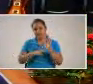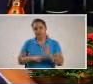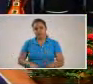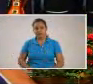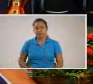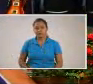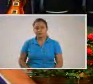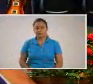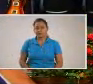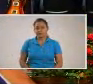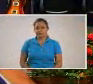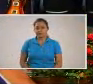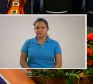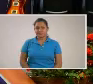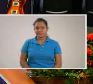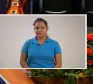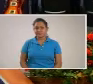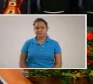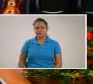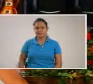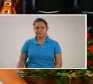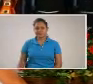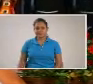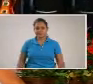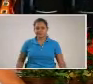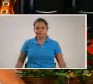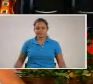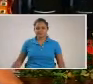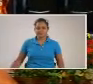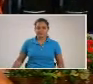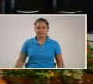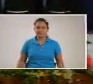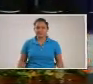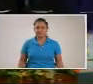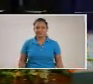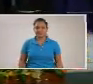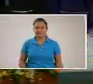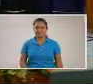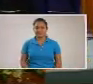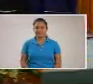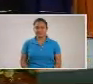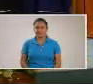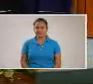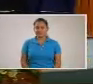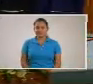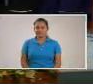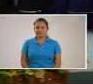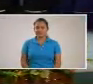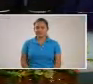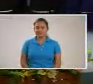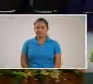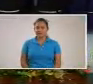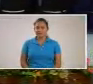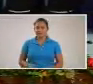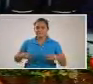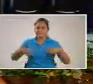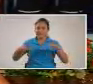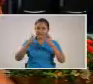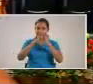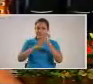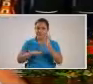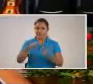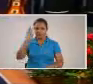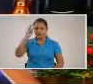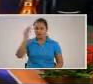pero no quiero volver a salirme de esto para no echar a perder lo que ya hizo Rafita dos veces. Hay un versículo que